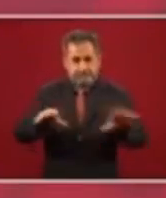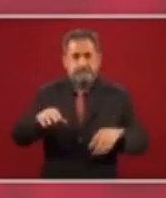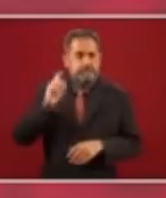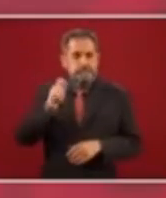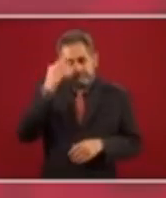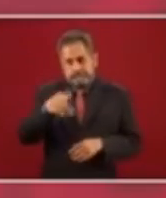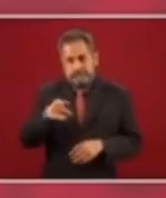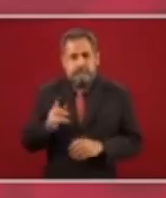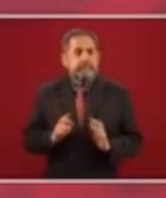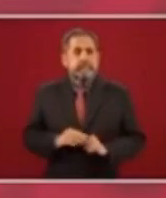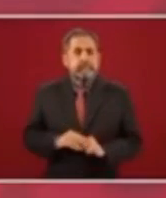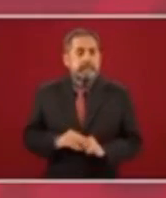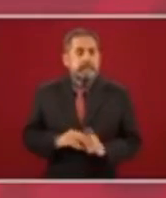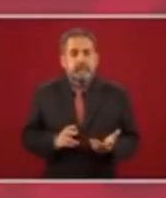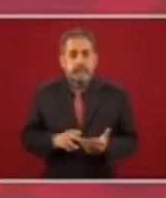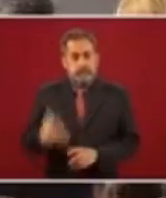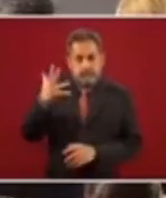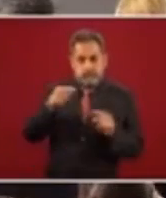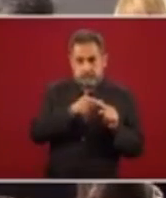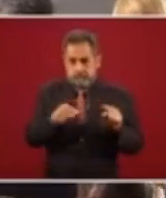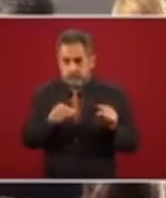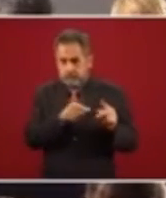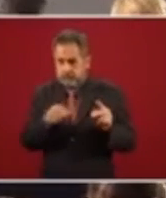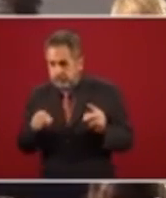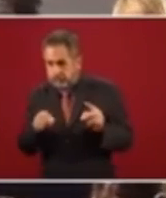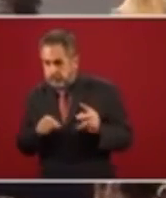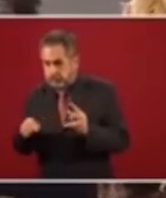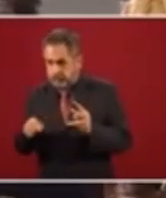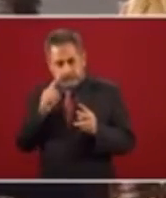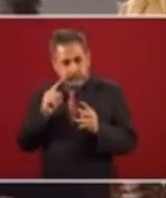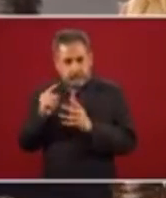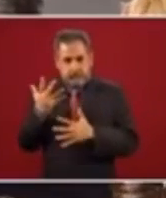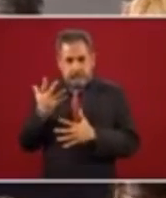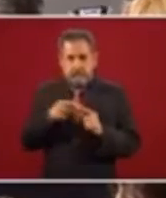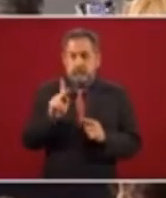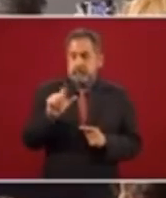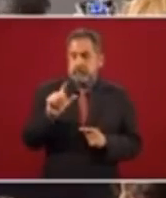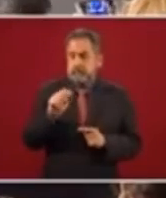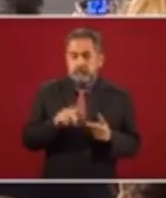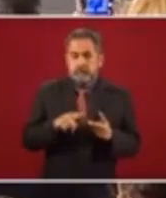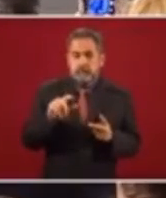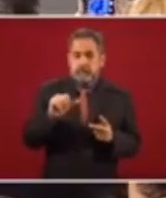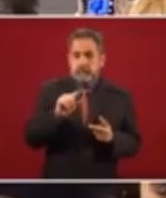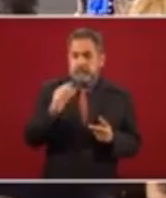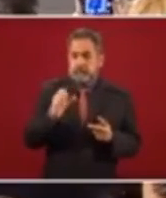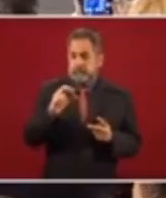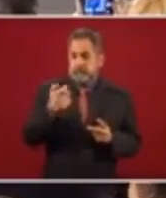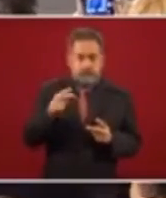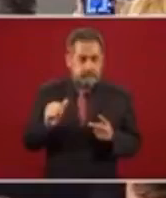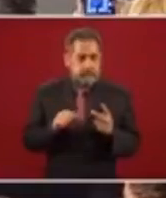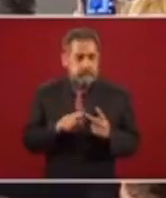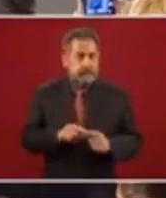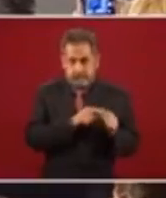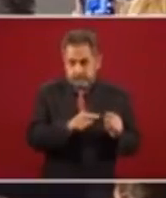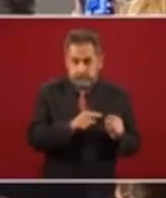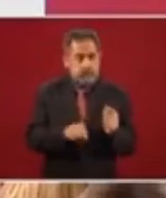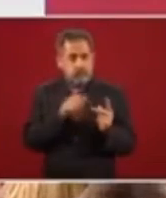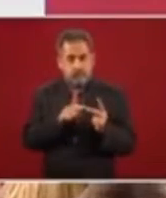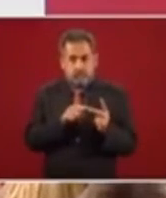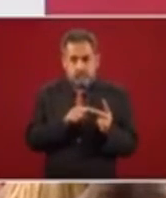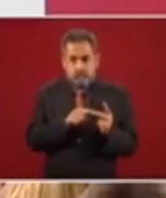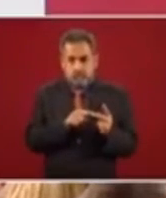que ya se va a licitar. Es Palenque a Escárcega. Este